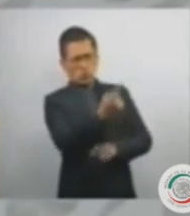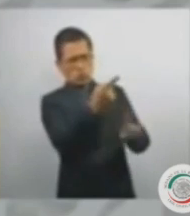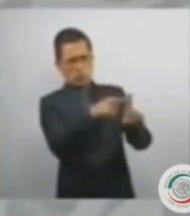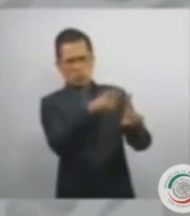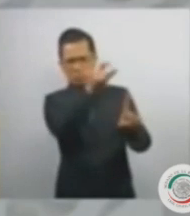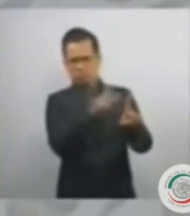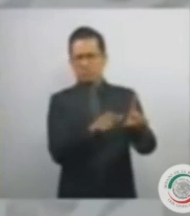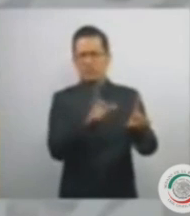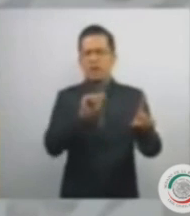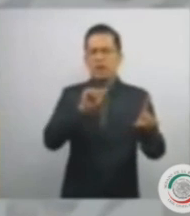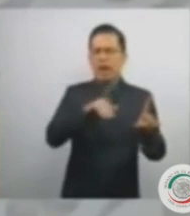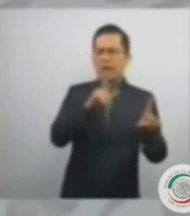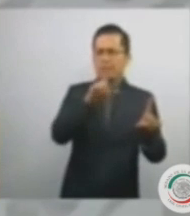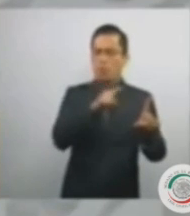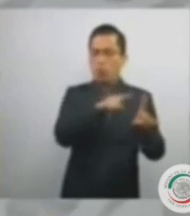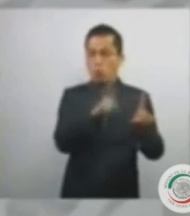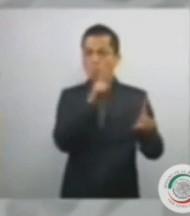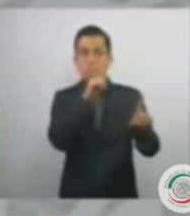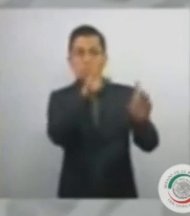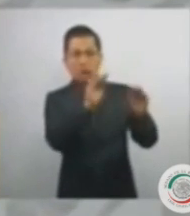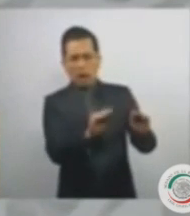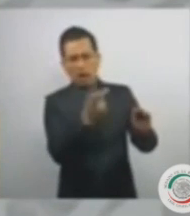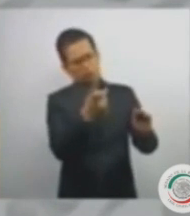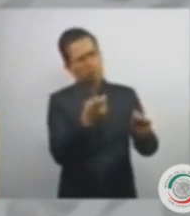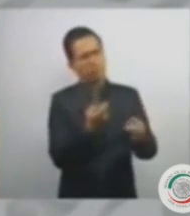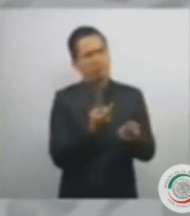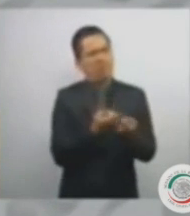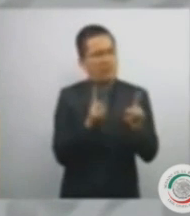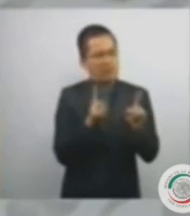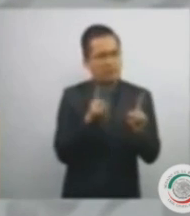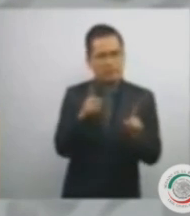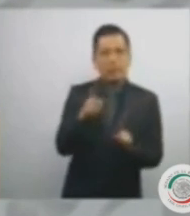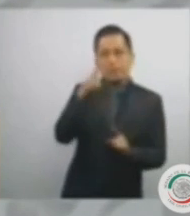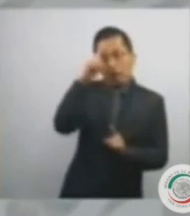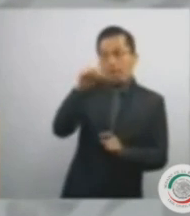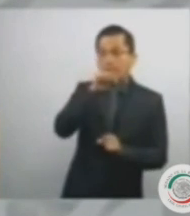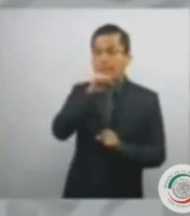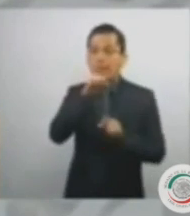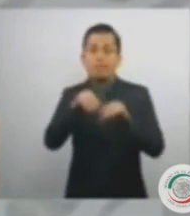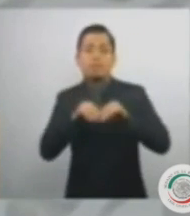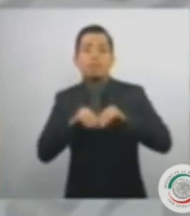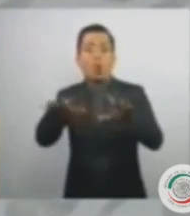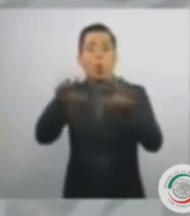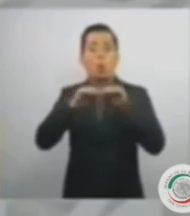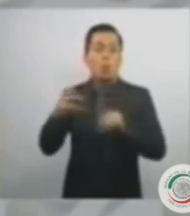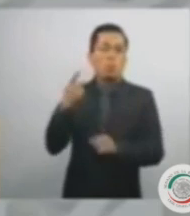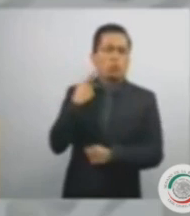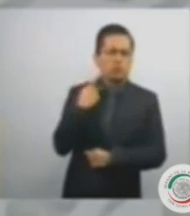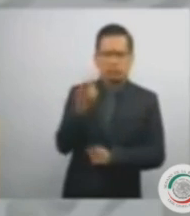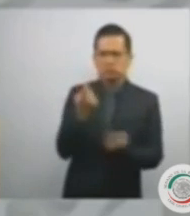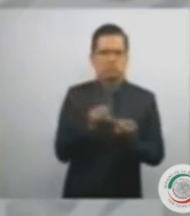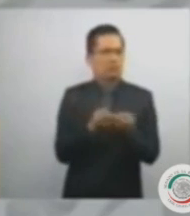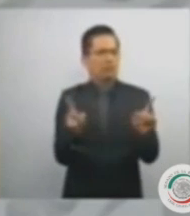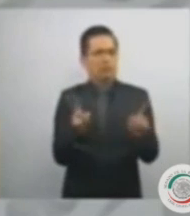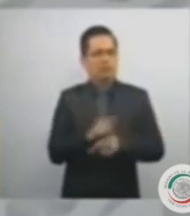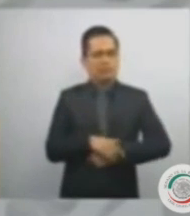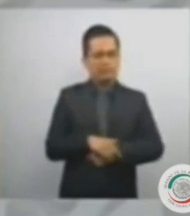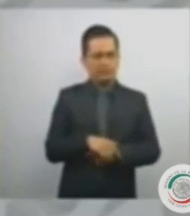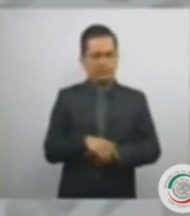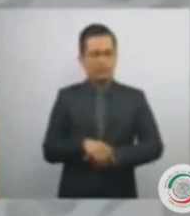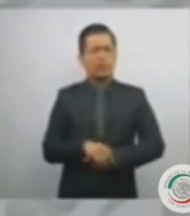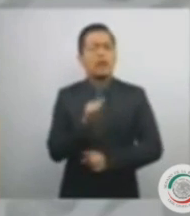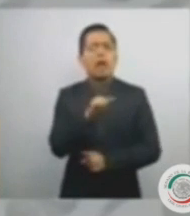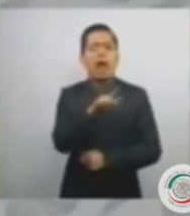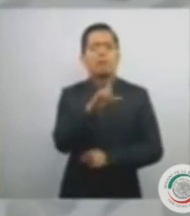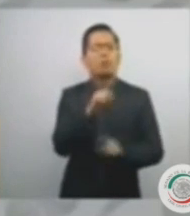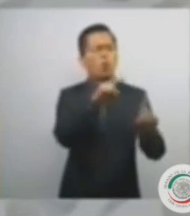propaganda. Son cosas muy diferentes. López Obrador tiene una comunicación abierta con el pueblo. Él le llama